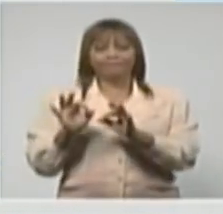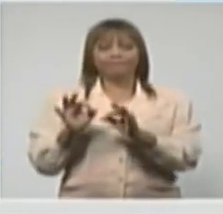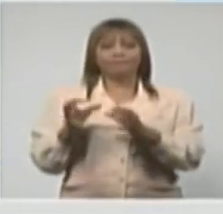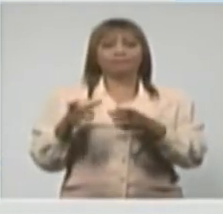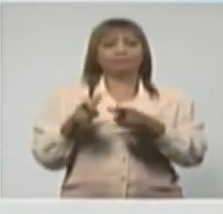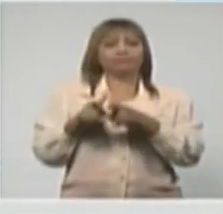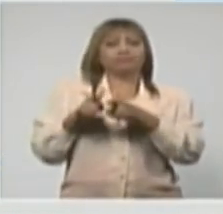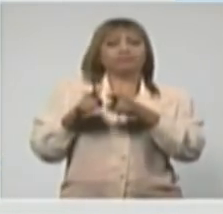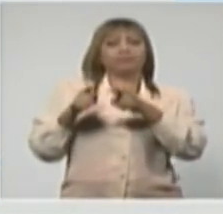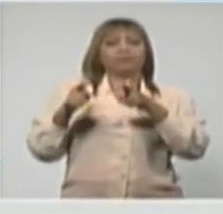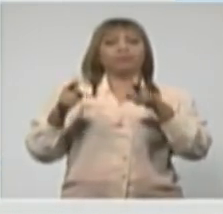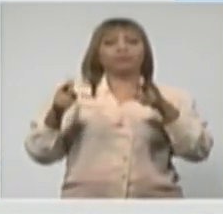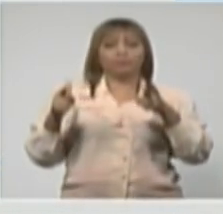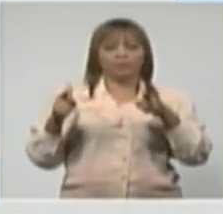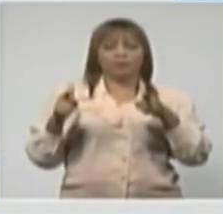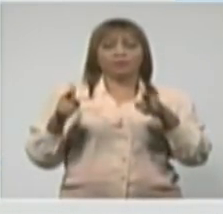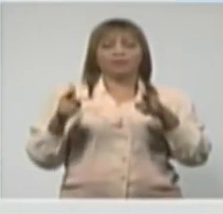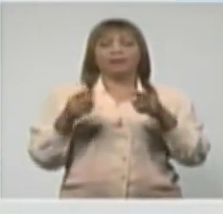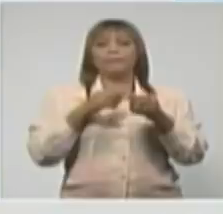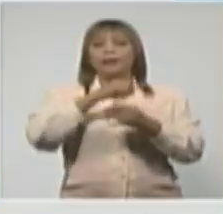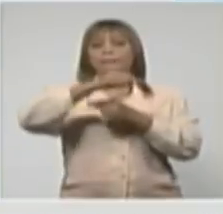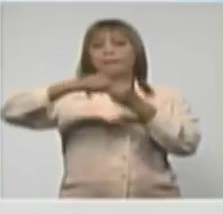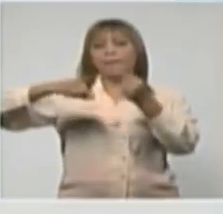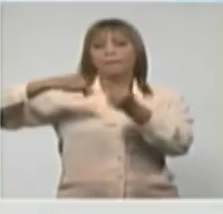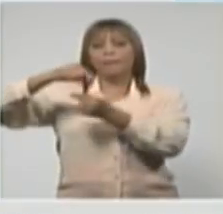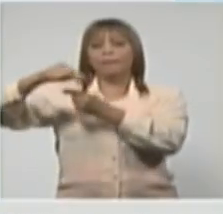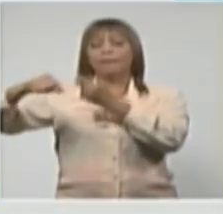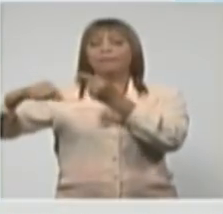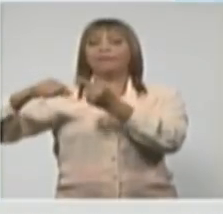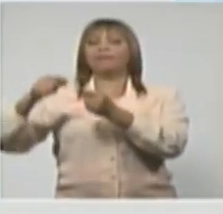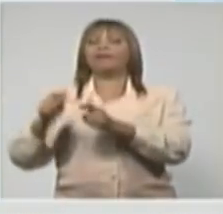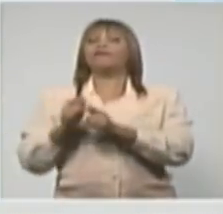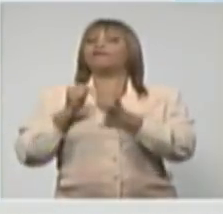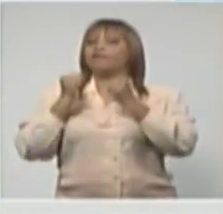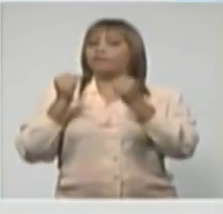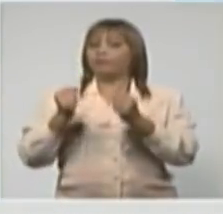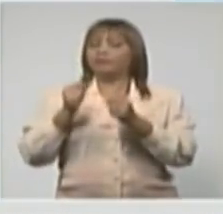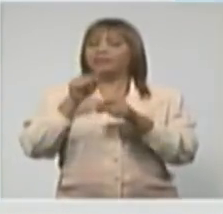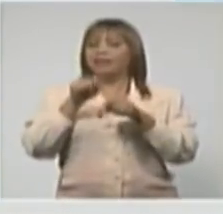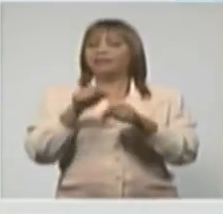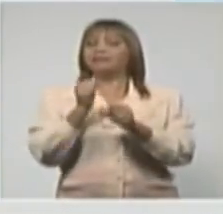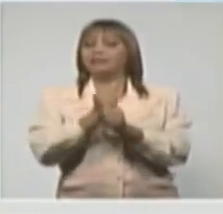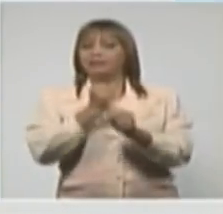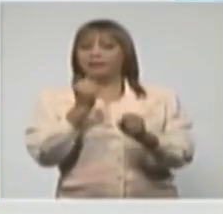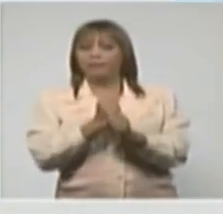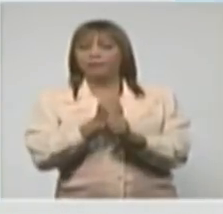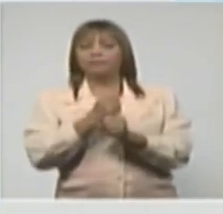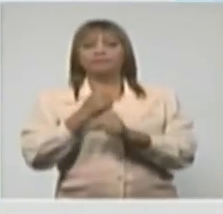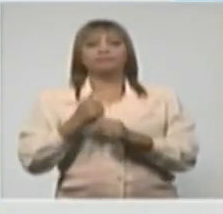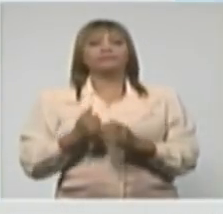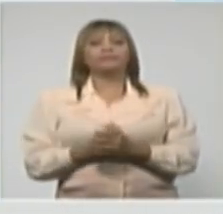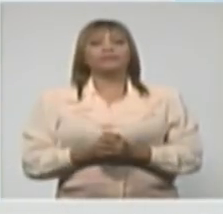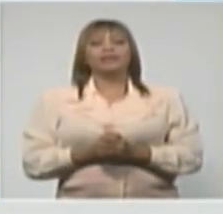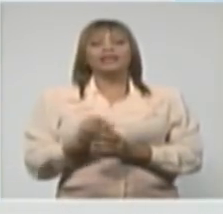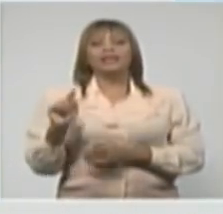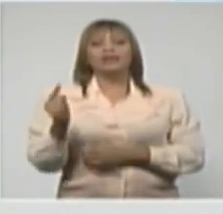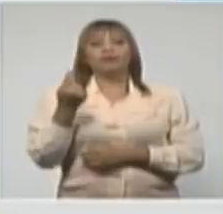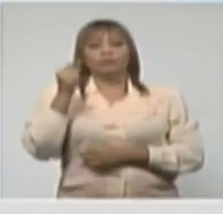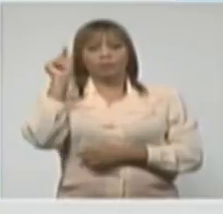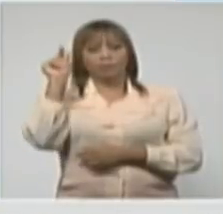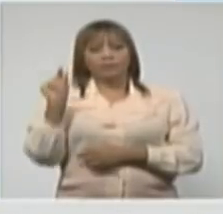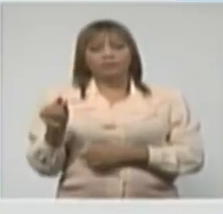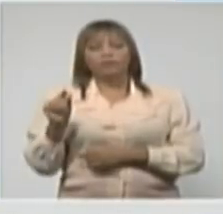transmisión más importante y donde se trabaja fuerte, y uno de los casos es del municipio de